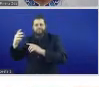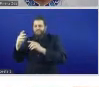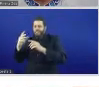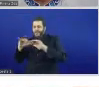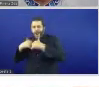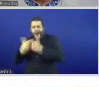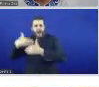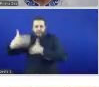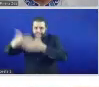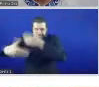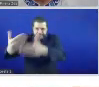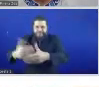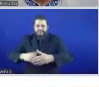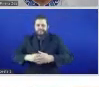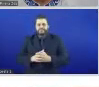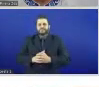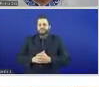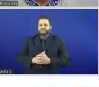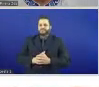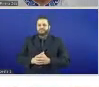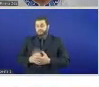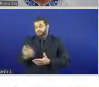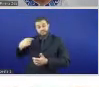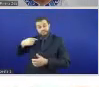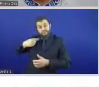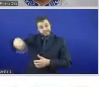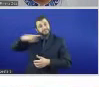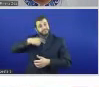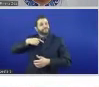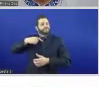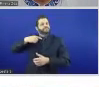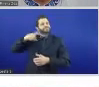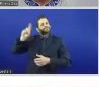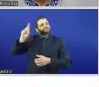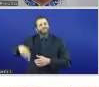las organizaciones feministas también tienen una gran tarea